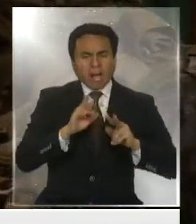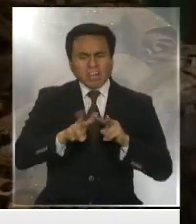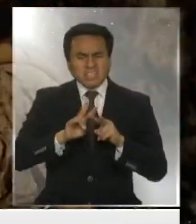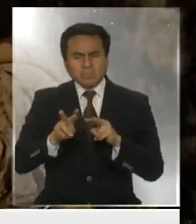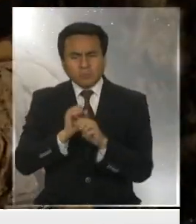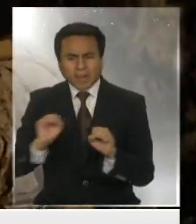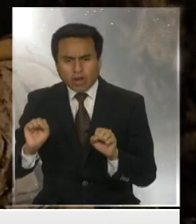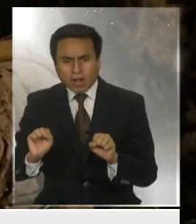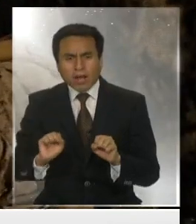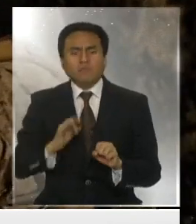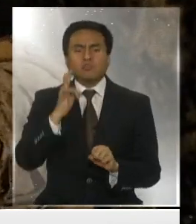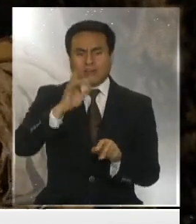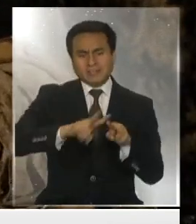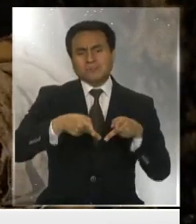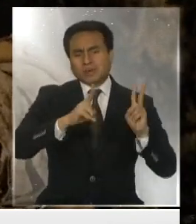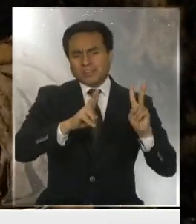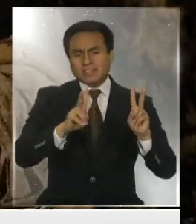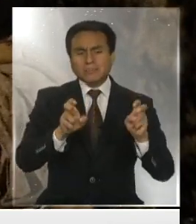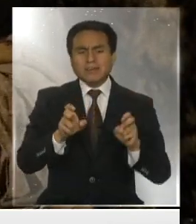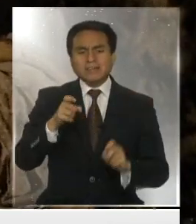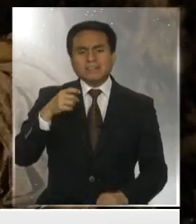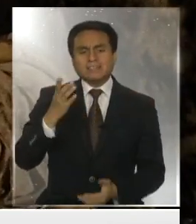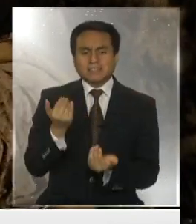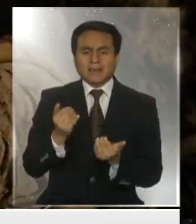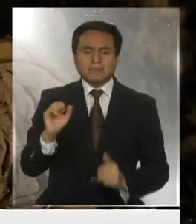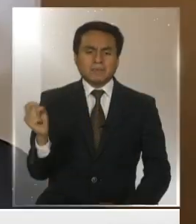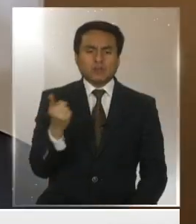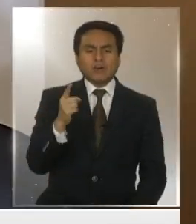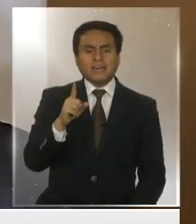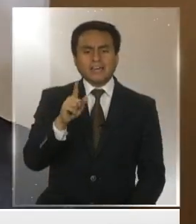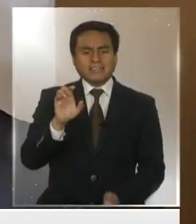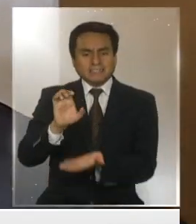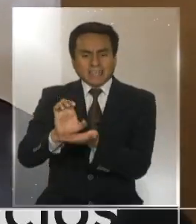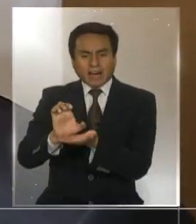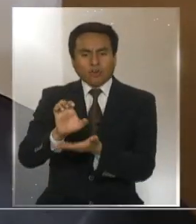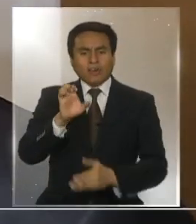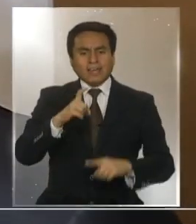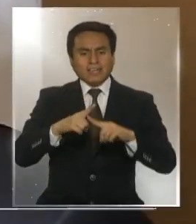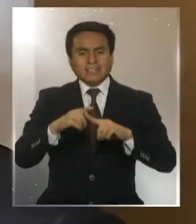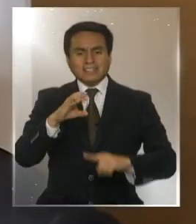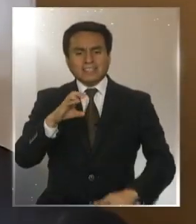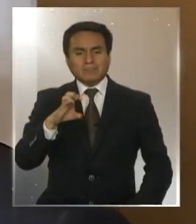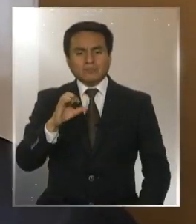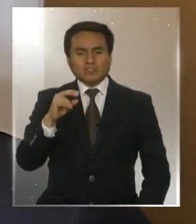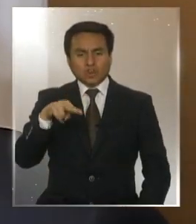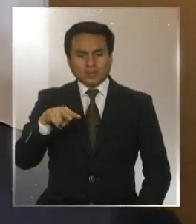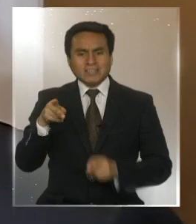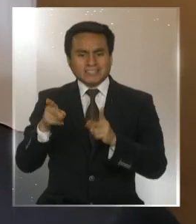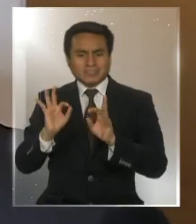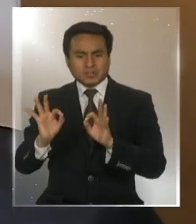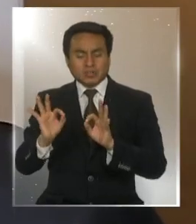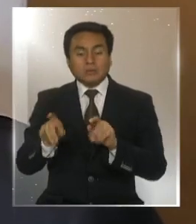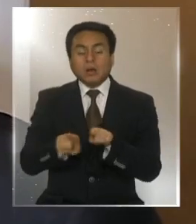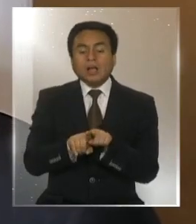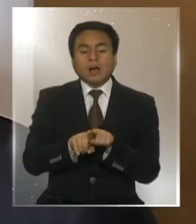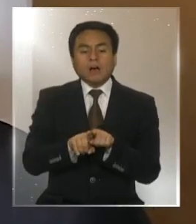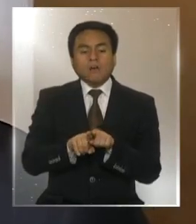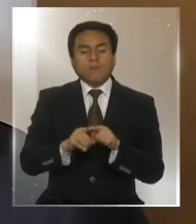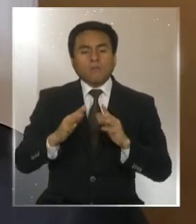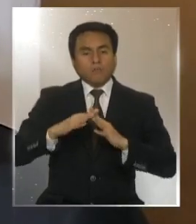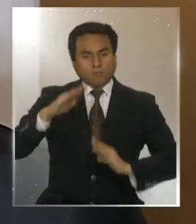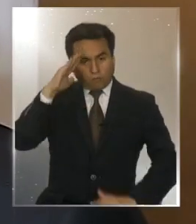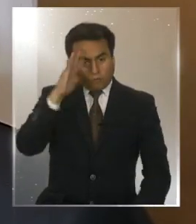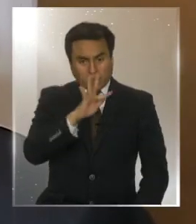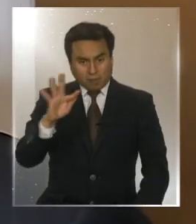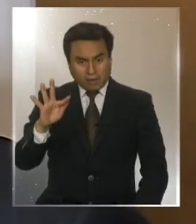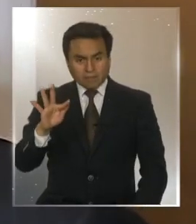no pueden realizar sin un estado de excepción. Yo por lo menos creo que el día que salgan Fuerzas Armadas a la calle es el día